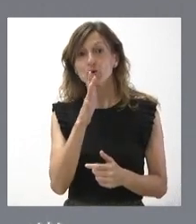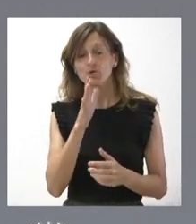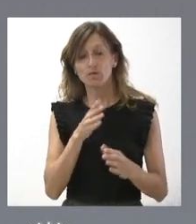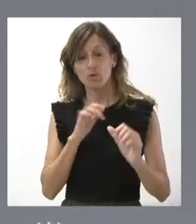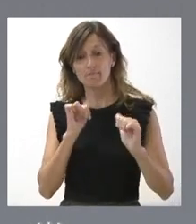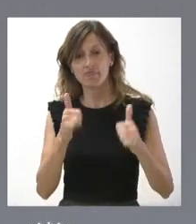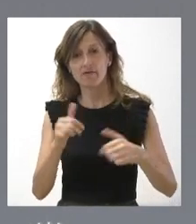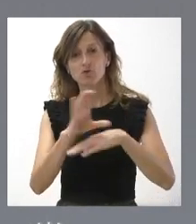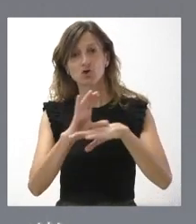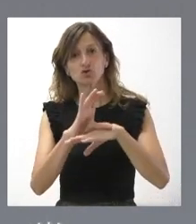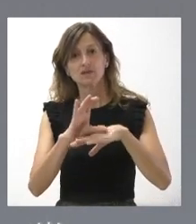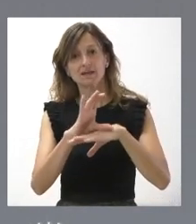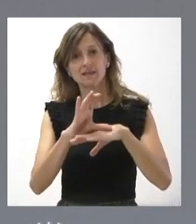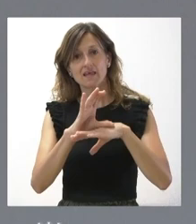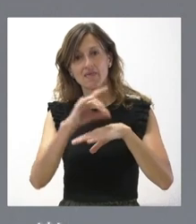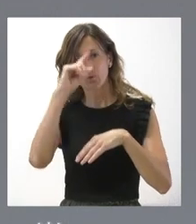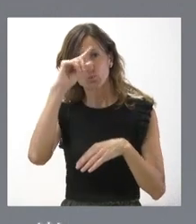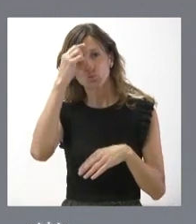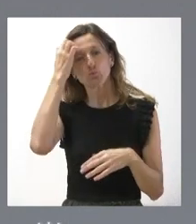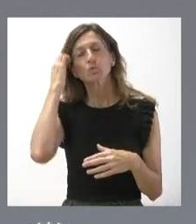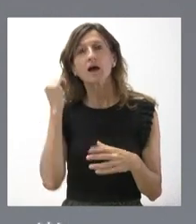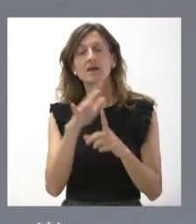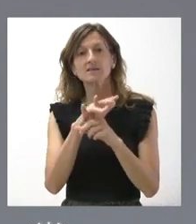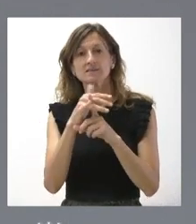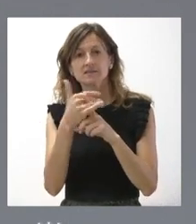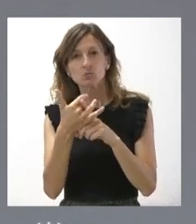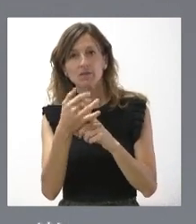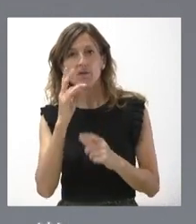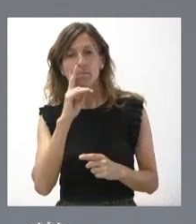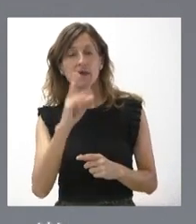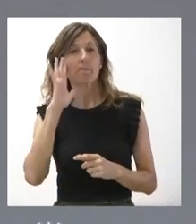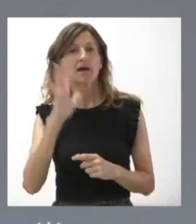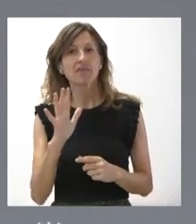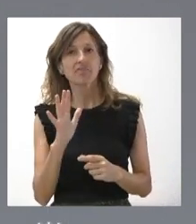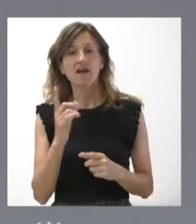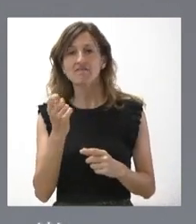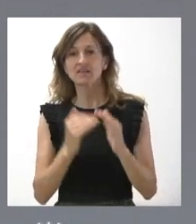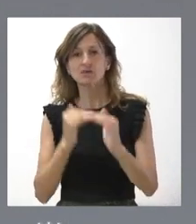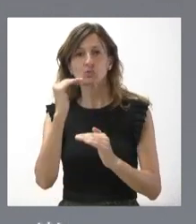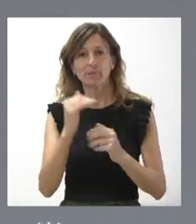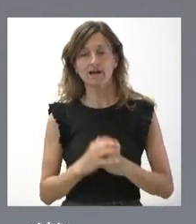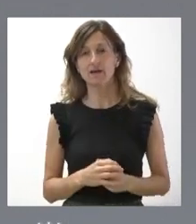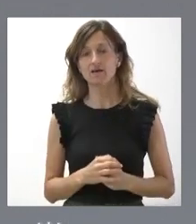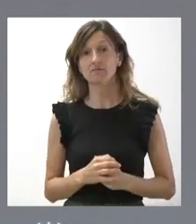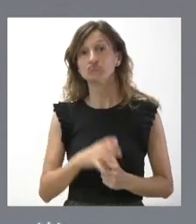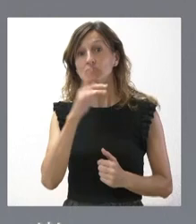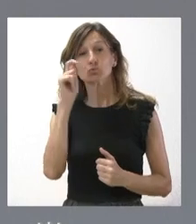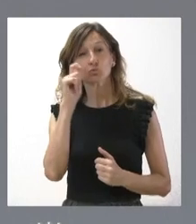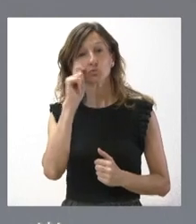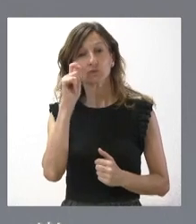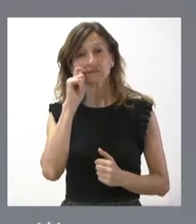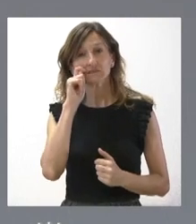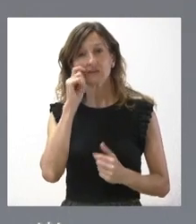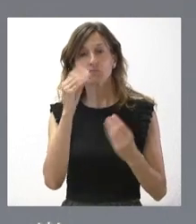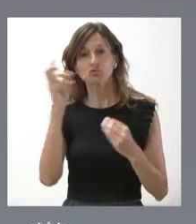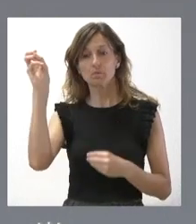consejería, heredamos una situación que nos parecía necesario superar. Había mucho turista que